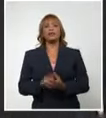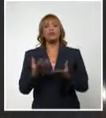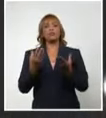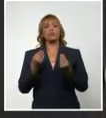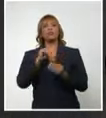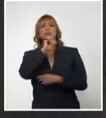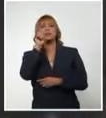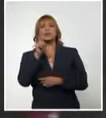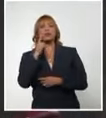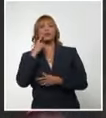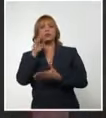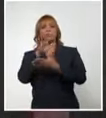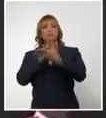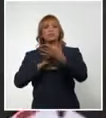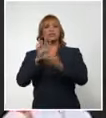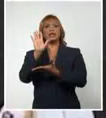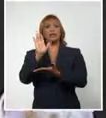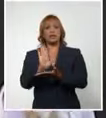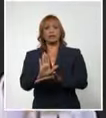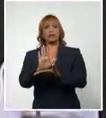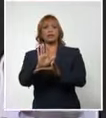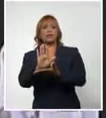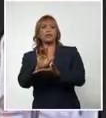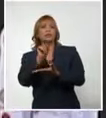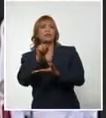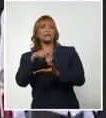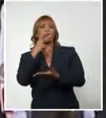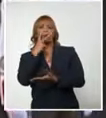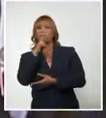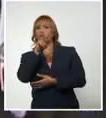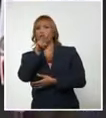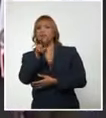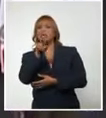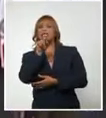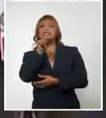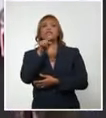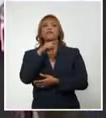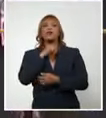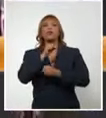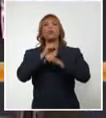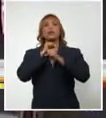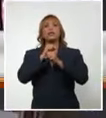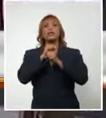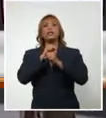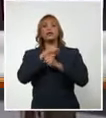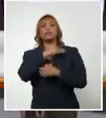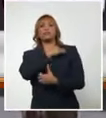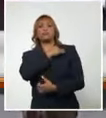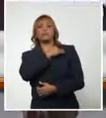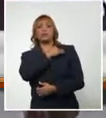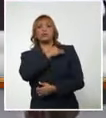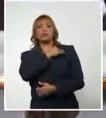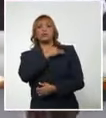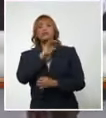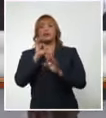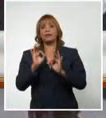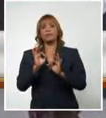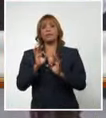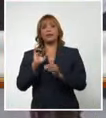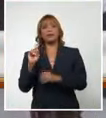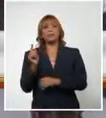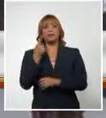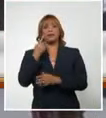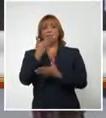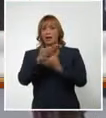ante esa escultura si fue o no un jinete y un soldado. En realidad, desde su